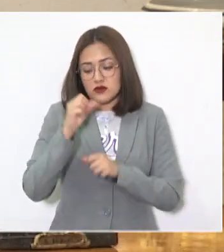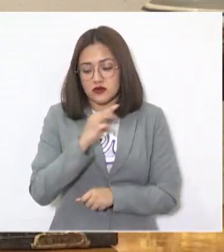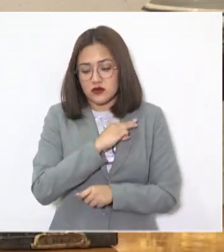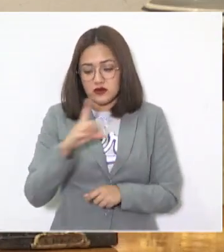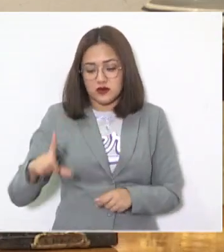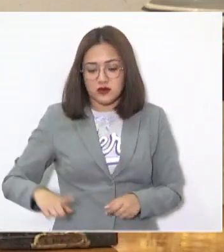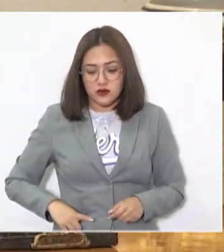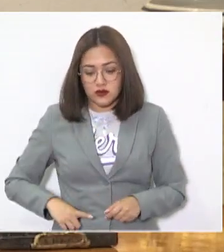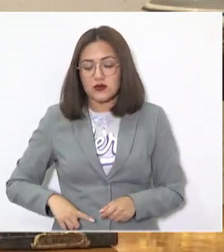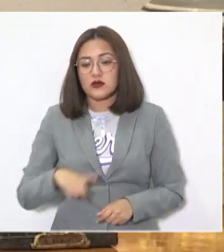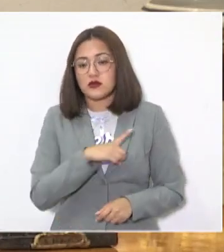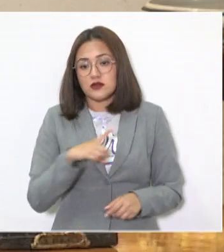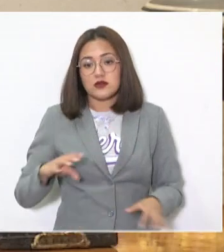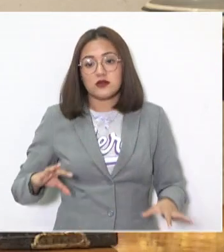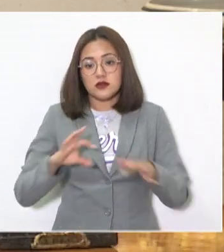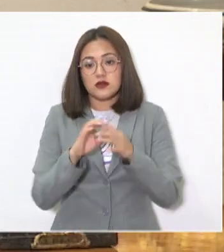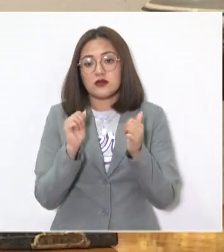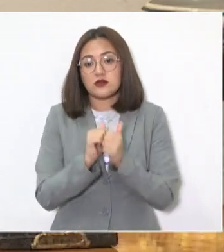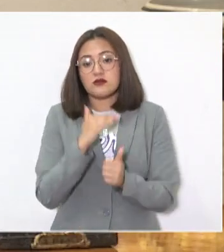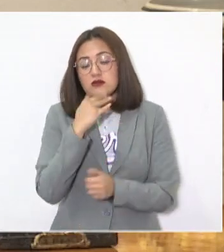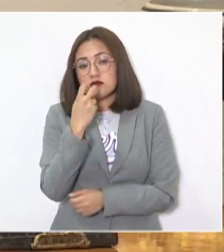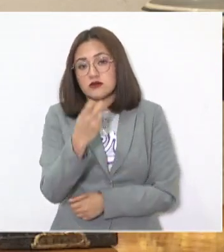municipales se vinculan al crimen.